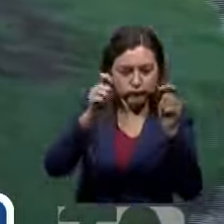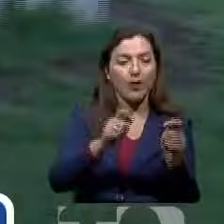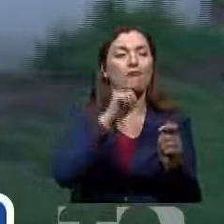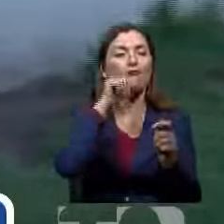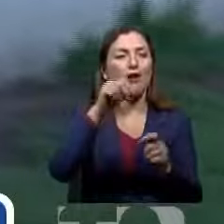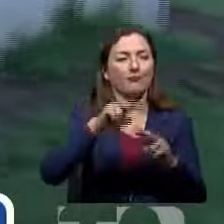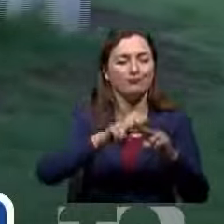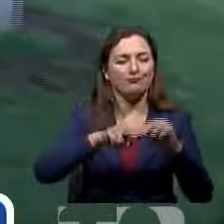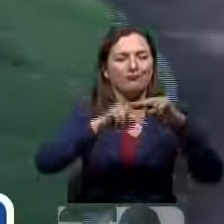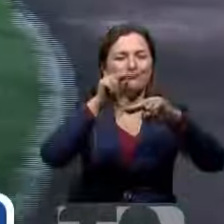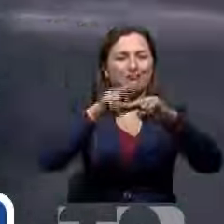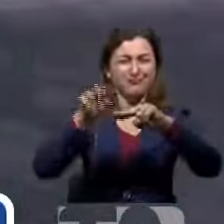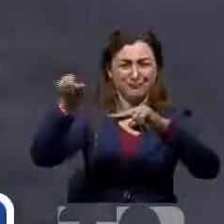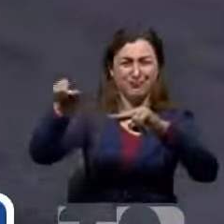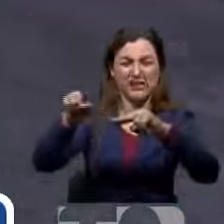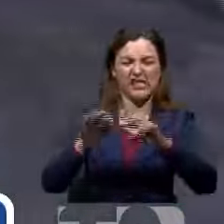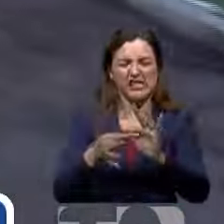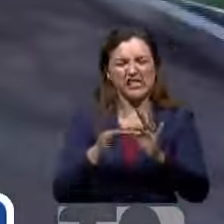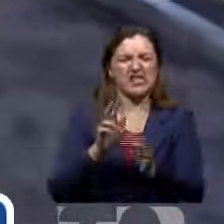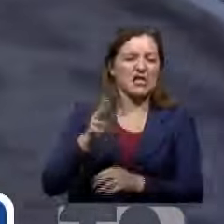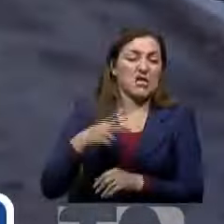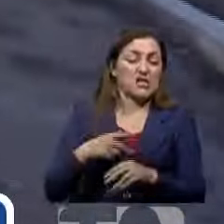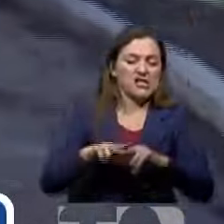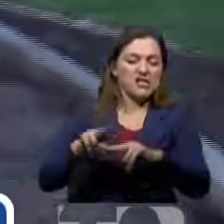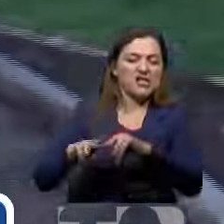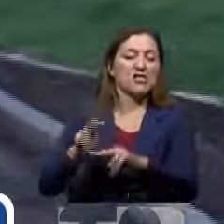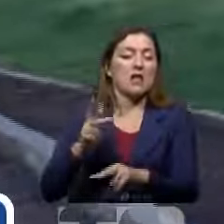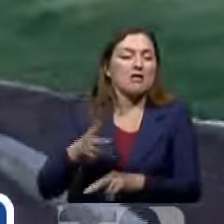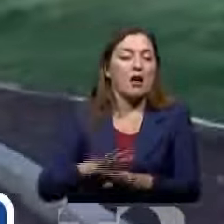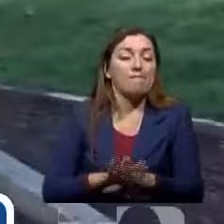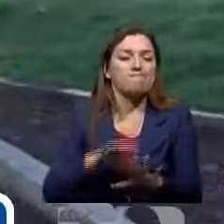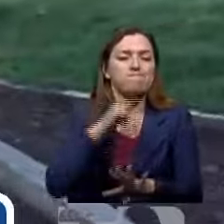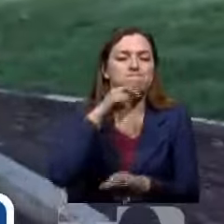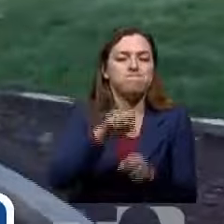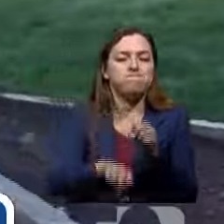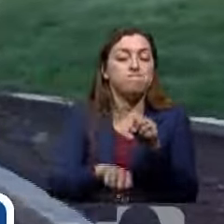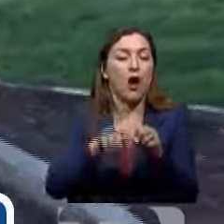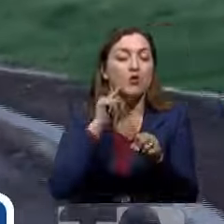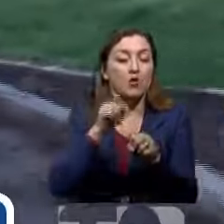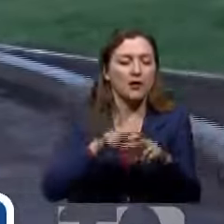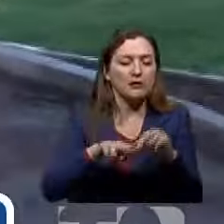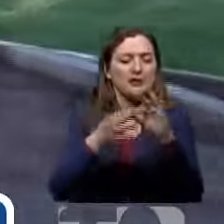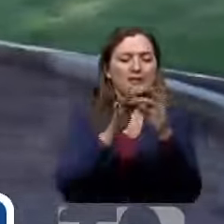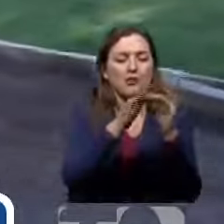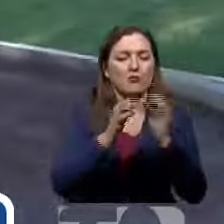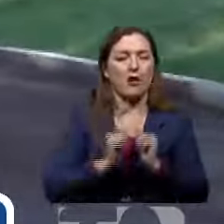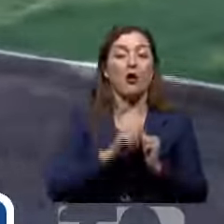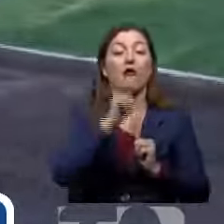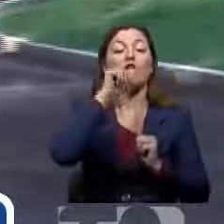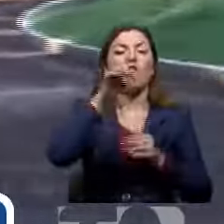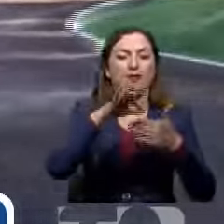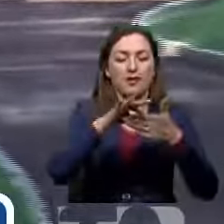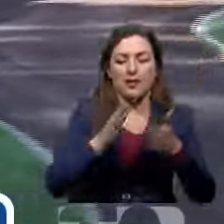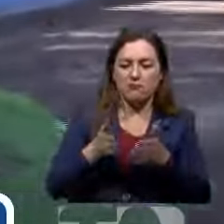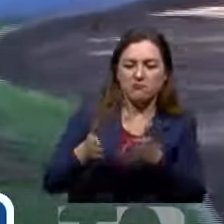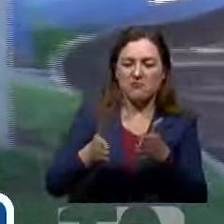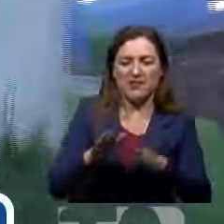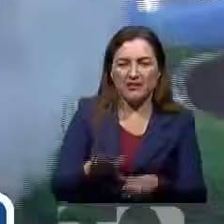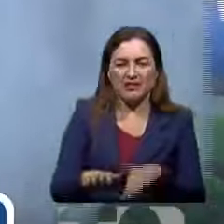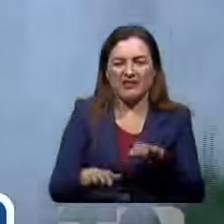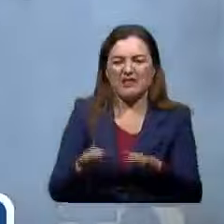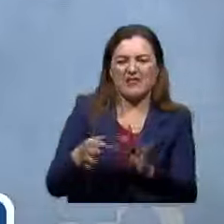las estructuras de los graderíos, concluir la otra fase de la caminería y de ahí las